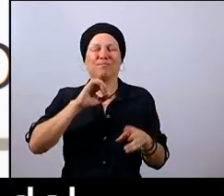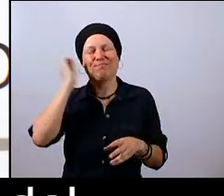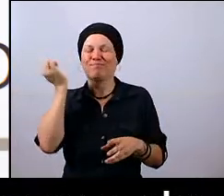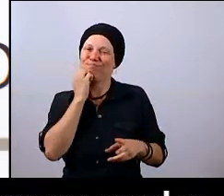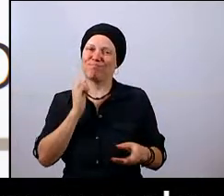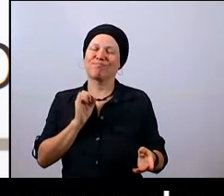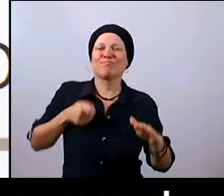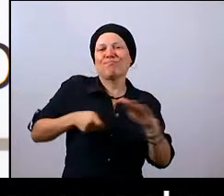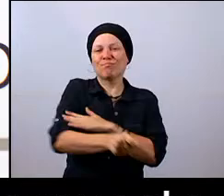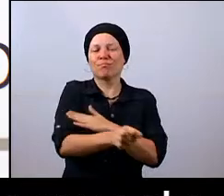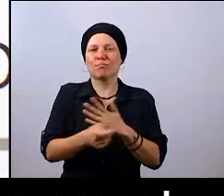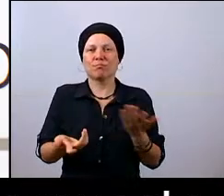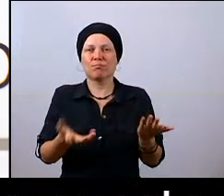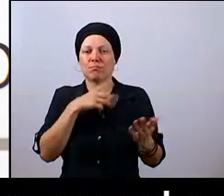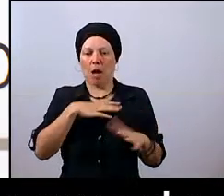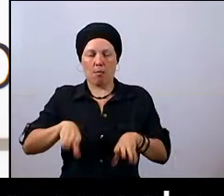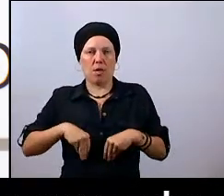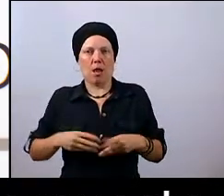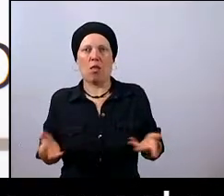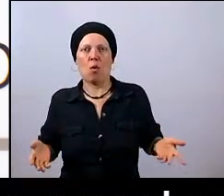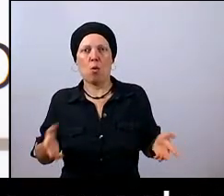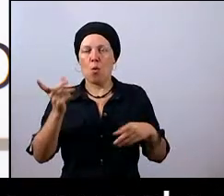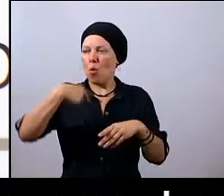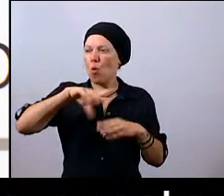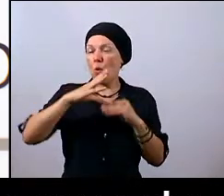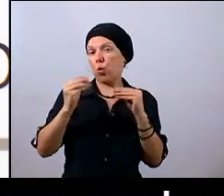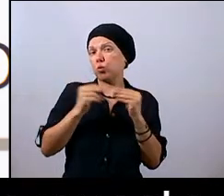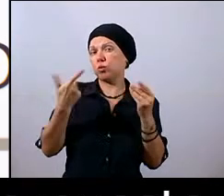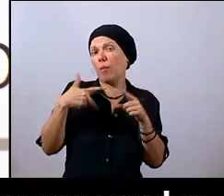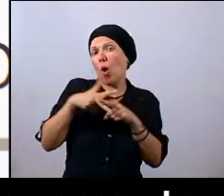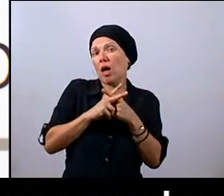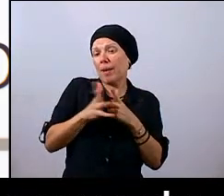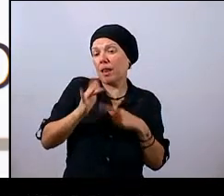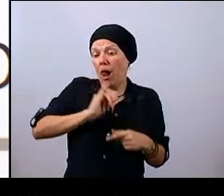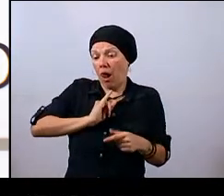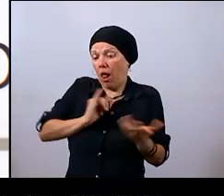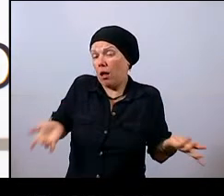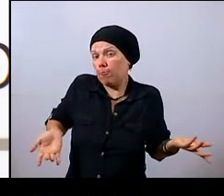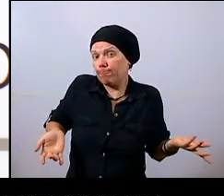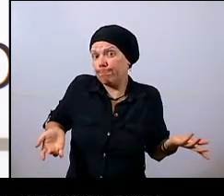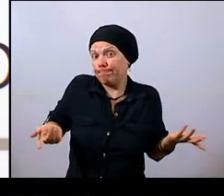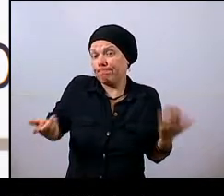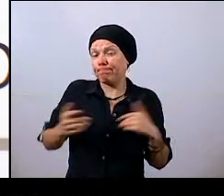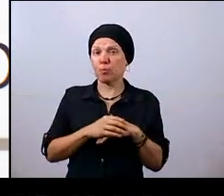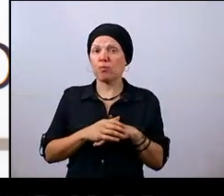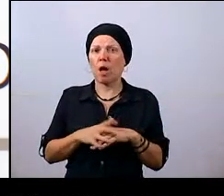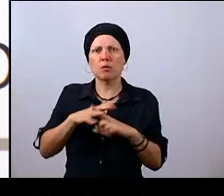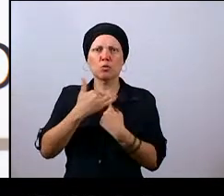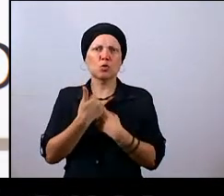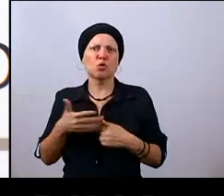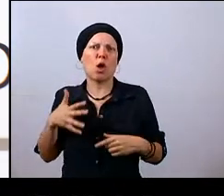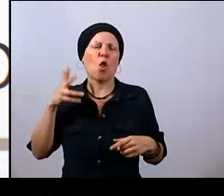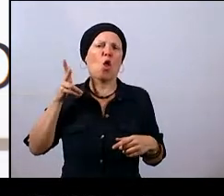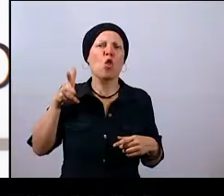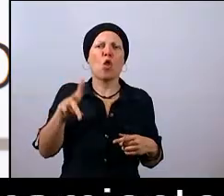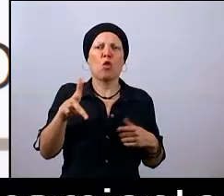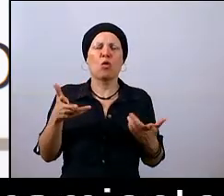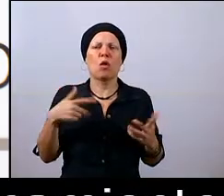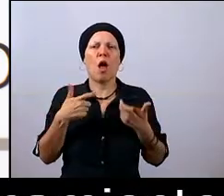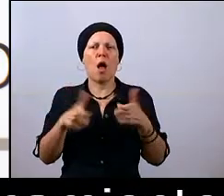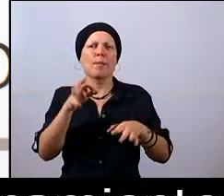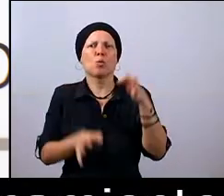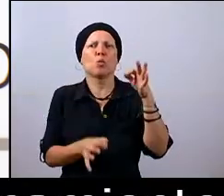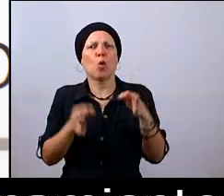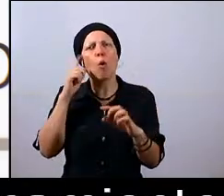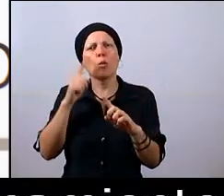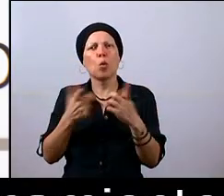inconstitucionalidad que ha sido admitido. Utilizamos las armas que nos proporciona el Estado de Derecho, el ordenamiento jurídico, para